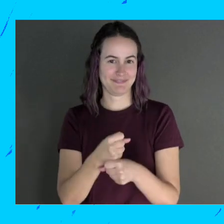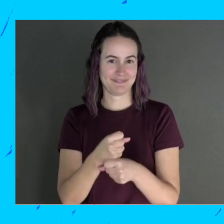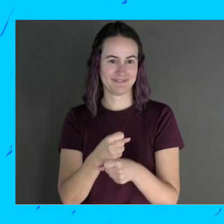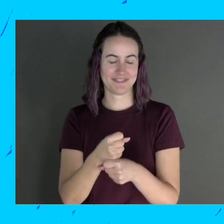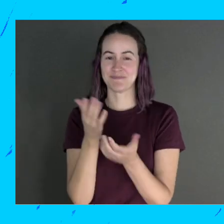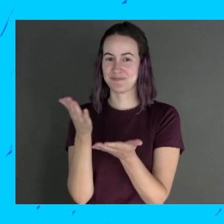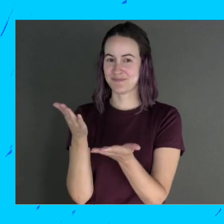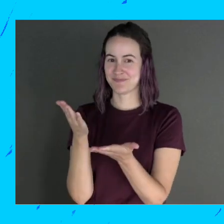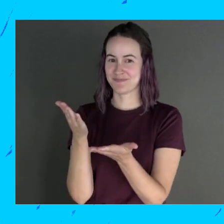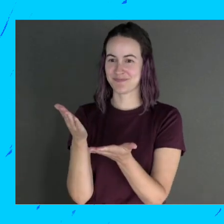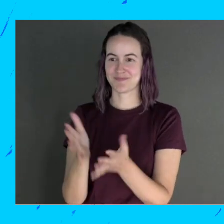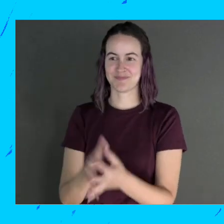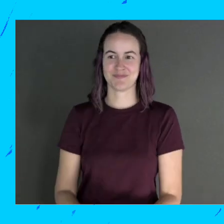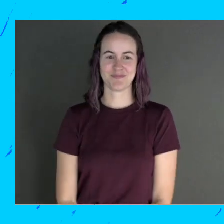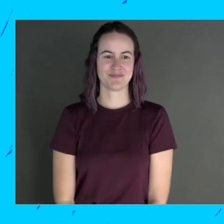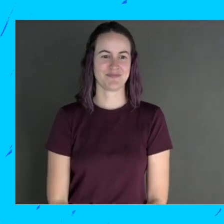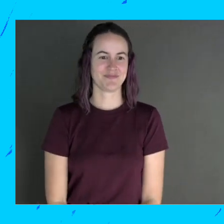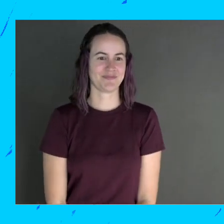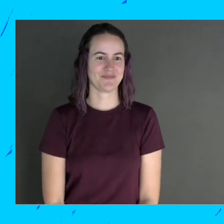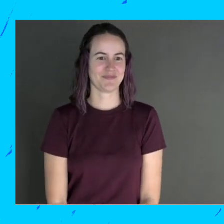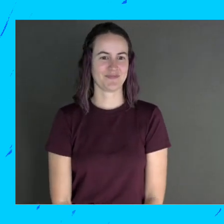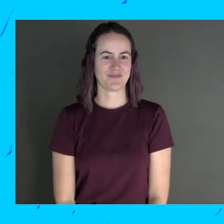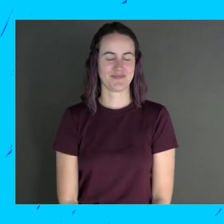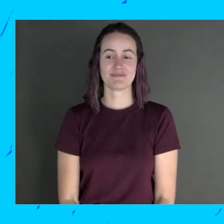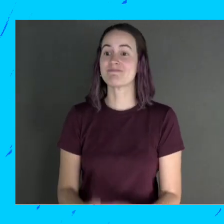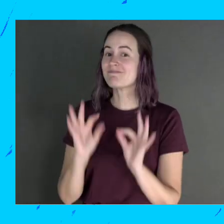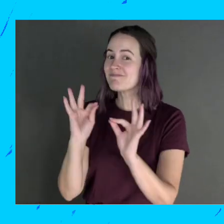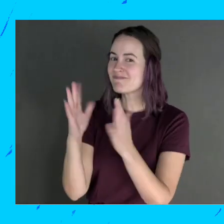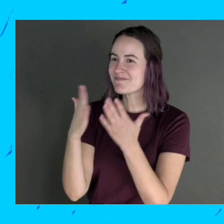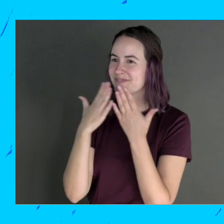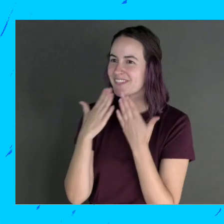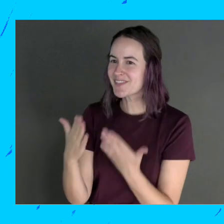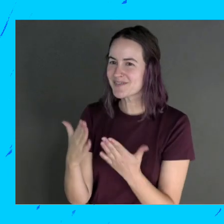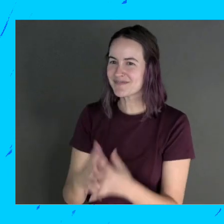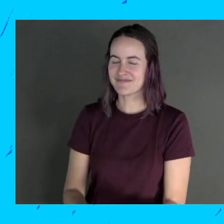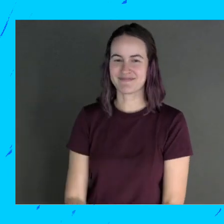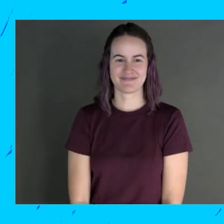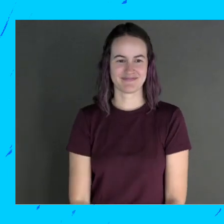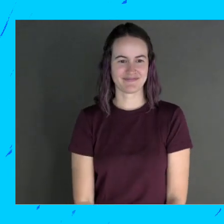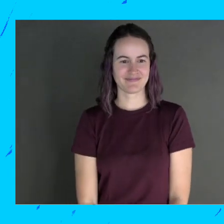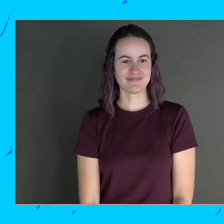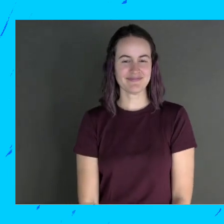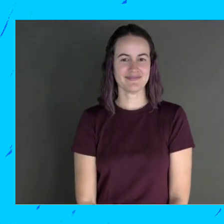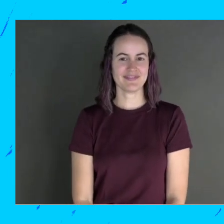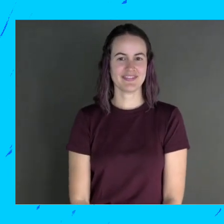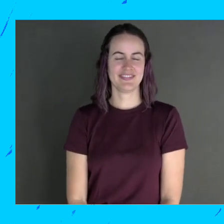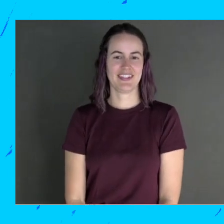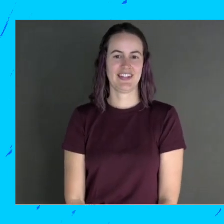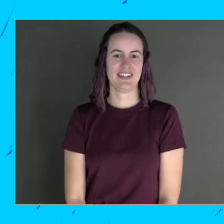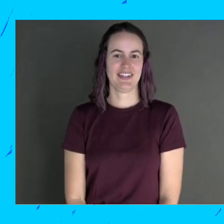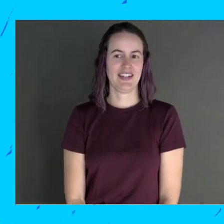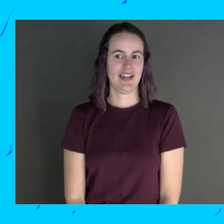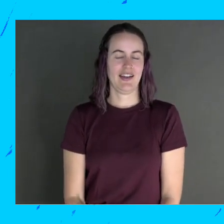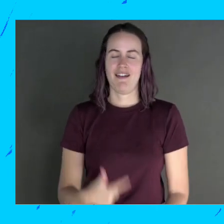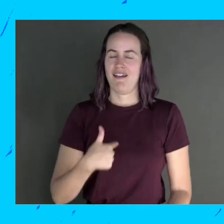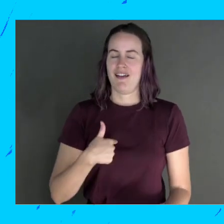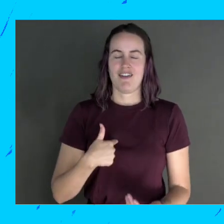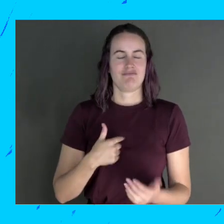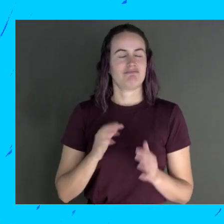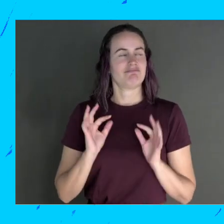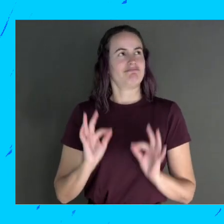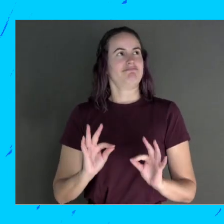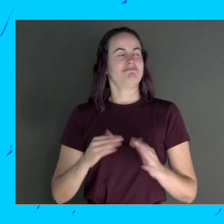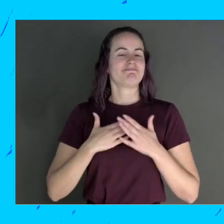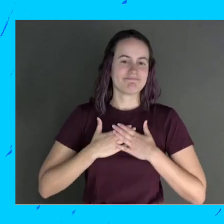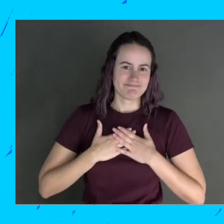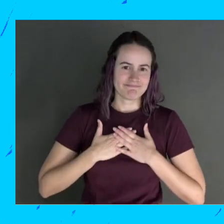WFP. Linda, te paso la palabra. Bueno, muchas gracias. Y una vez más, estoy muy contenta de estar